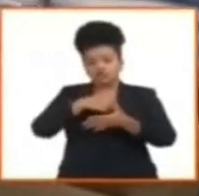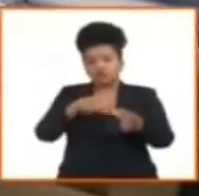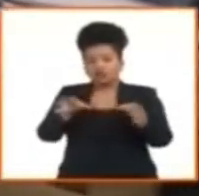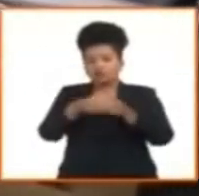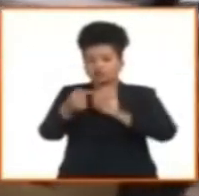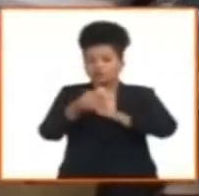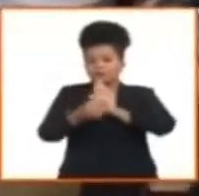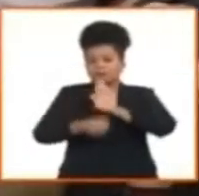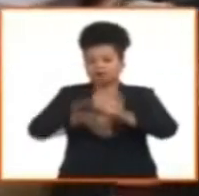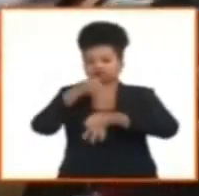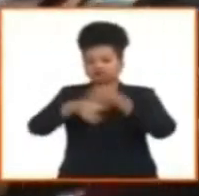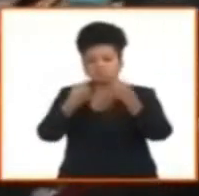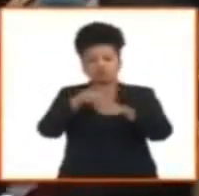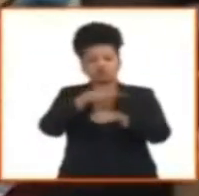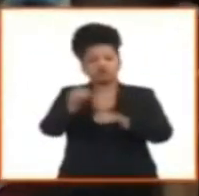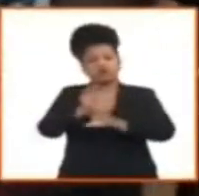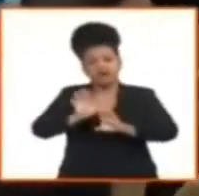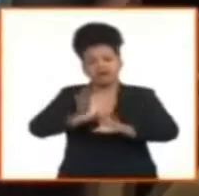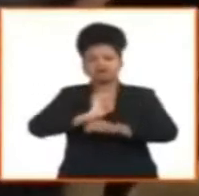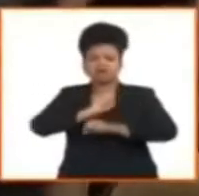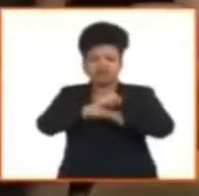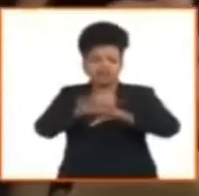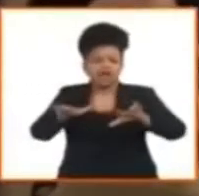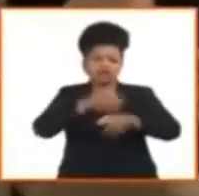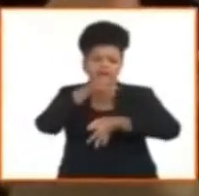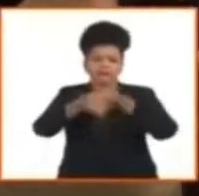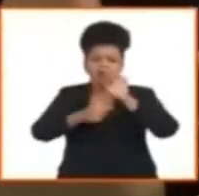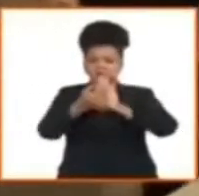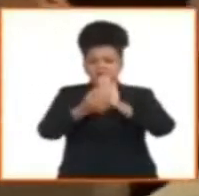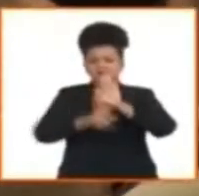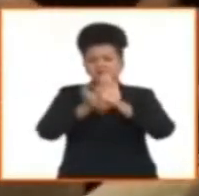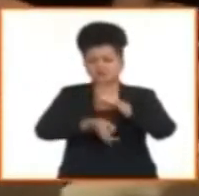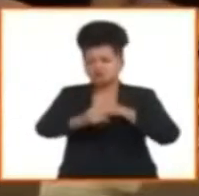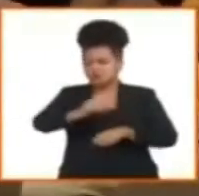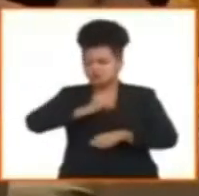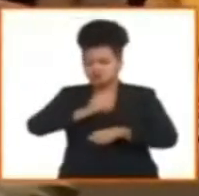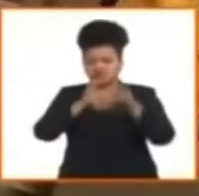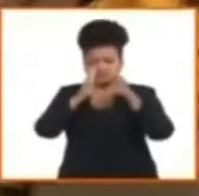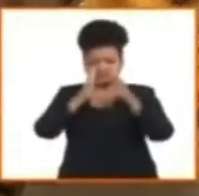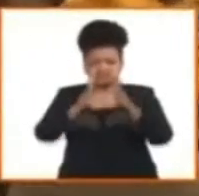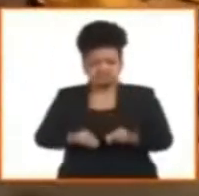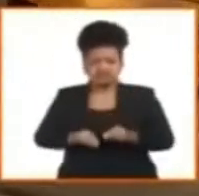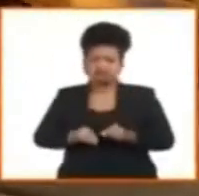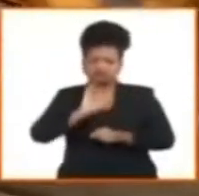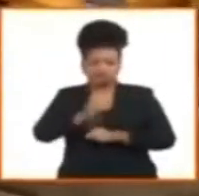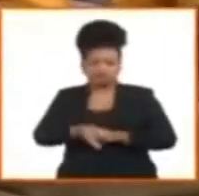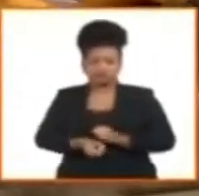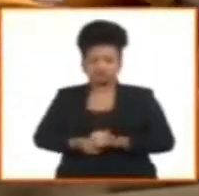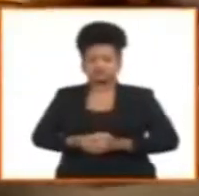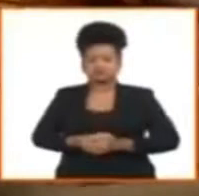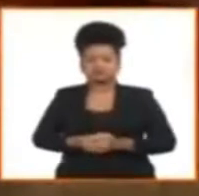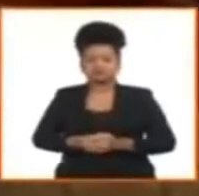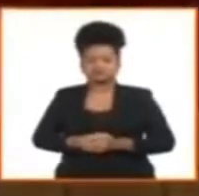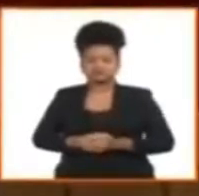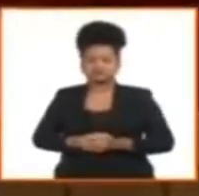abordado con toda profundidad y ayudaron mucho también las cifras y las valoraciones que hizo nuestro canciller. Pero si se